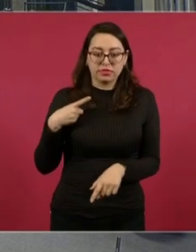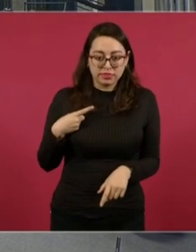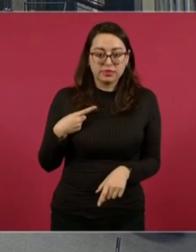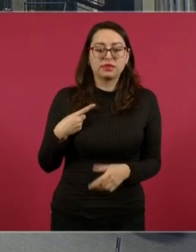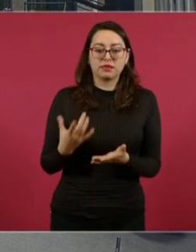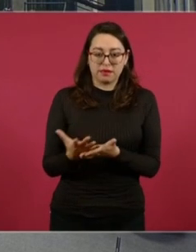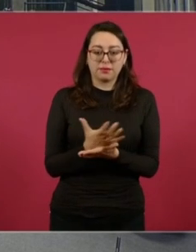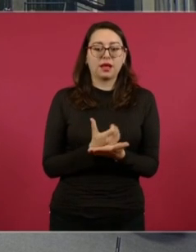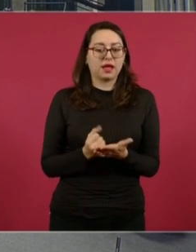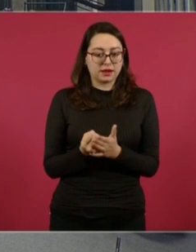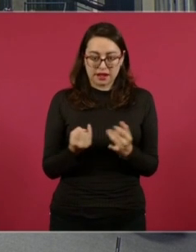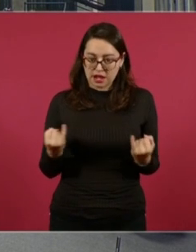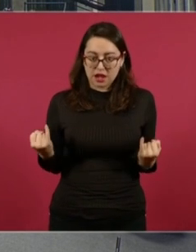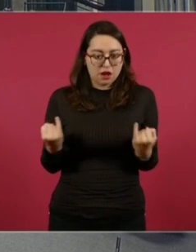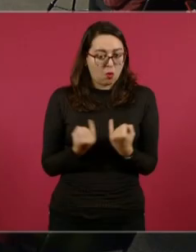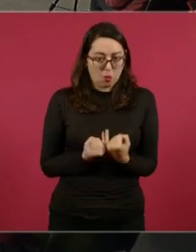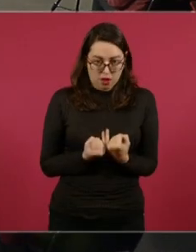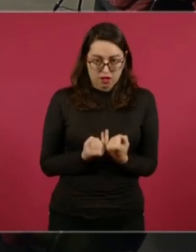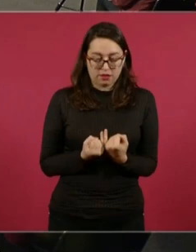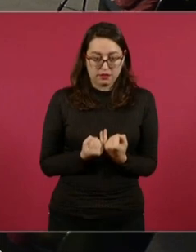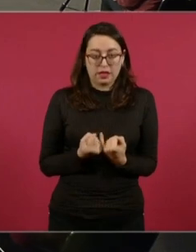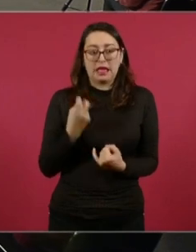un trabajador